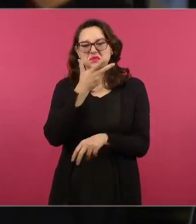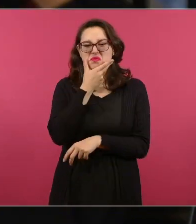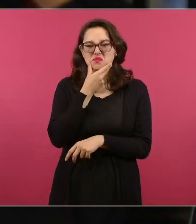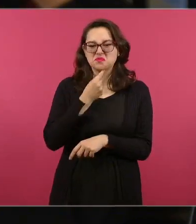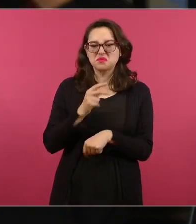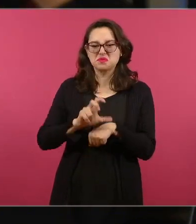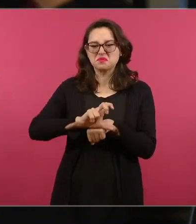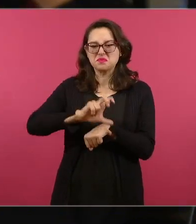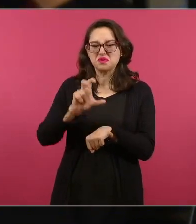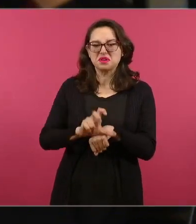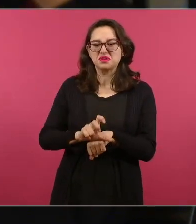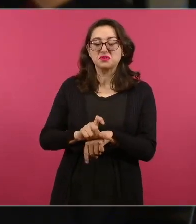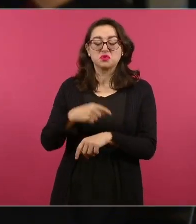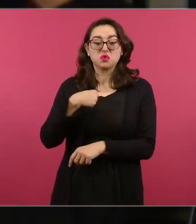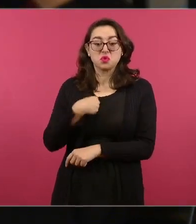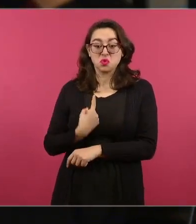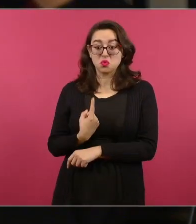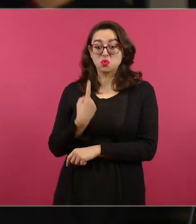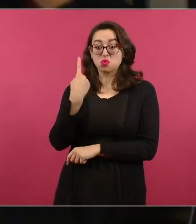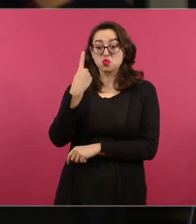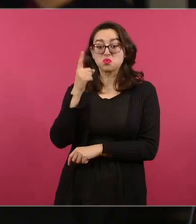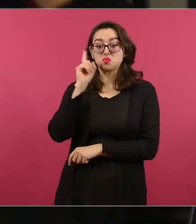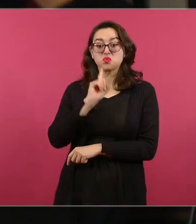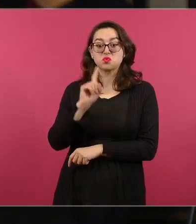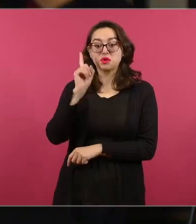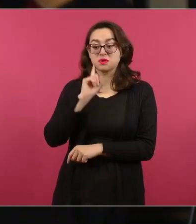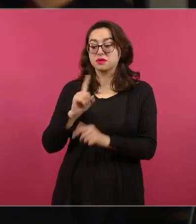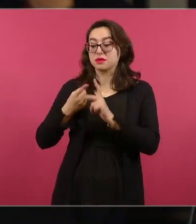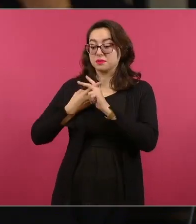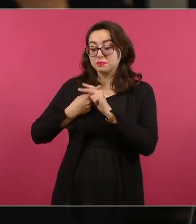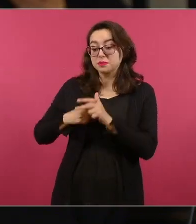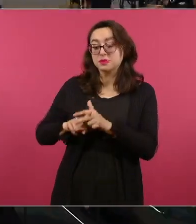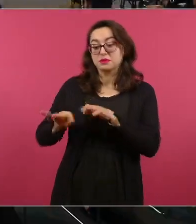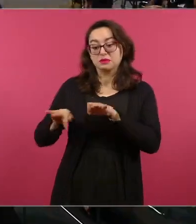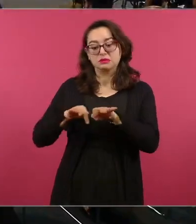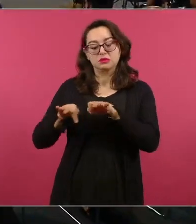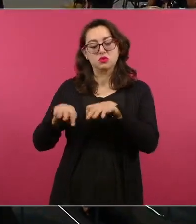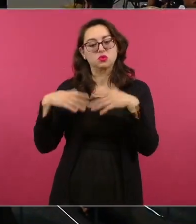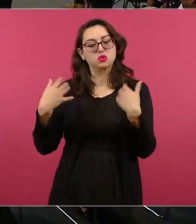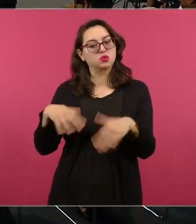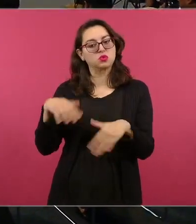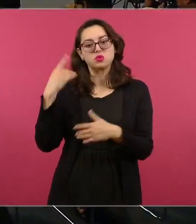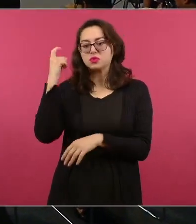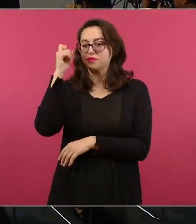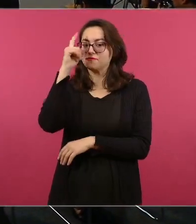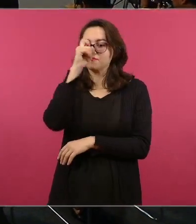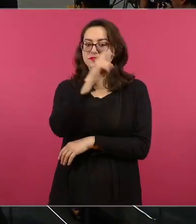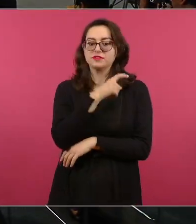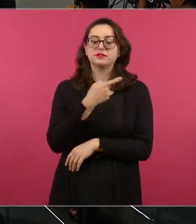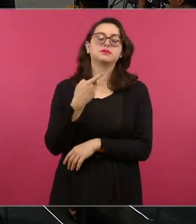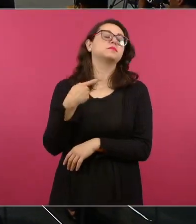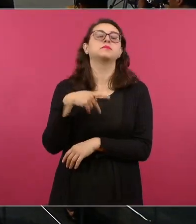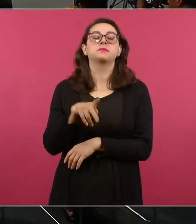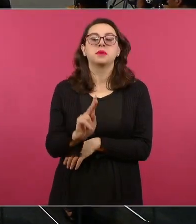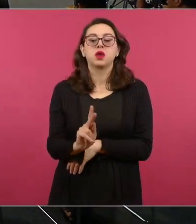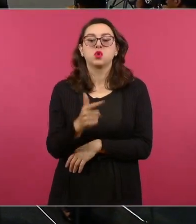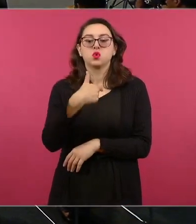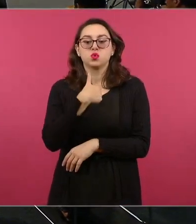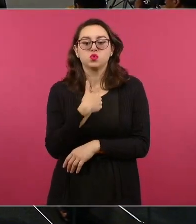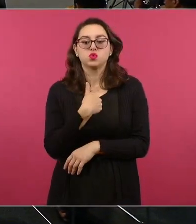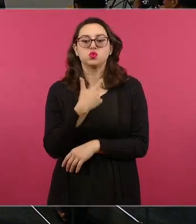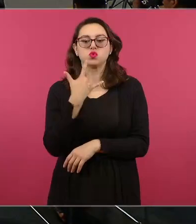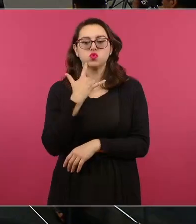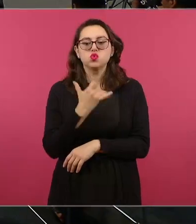mujer fue muy difícil para mí iniciarlo. No me importó, no me importó